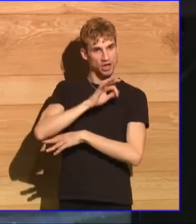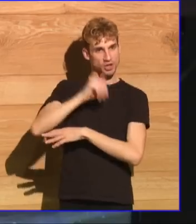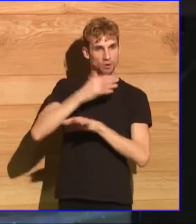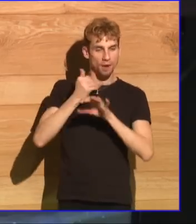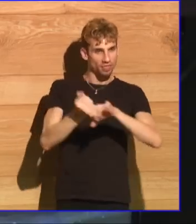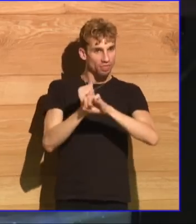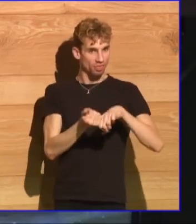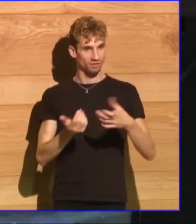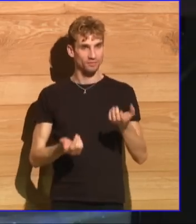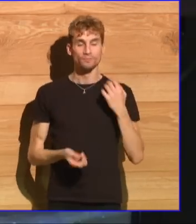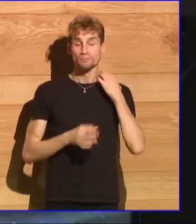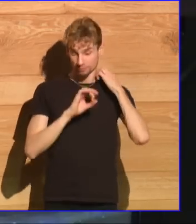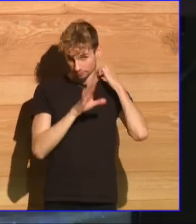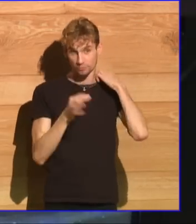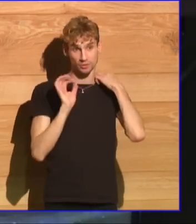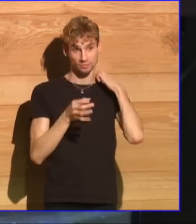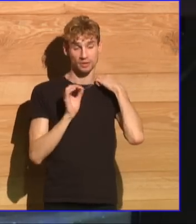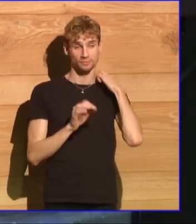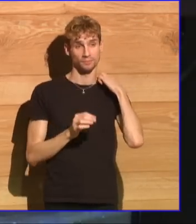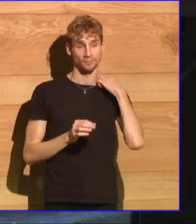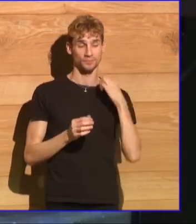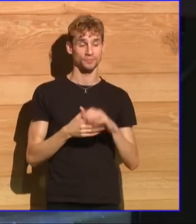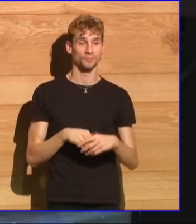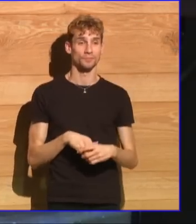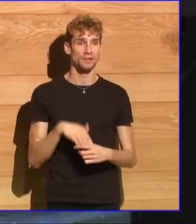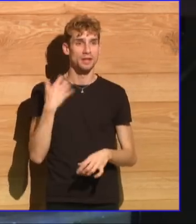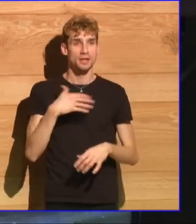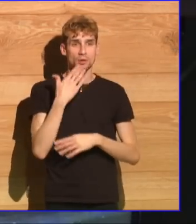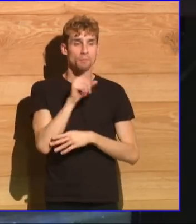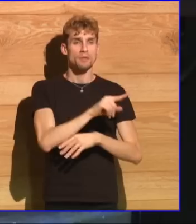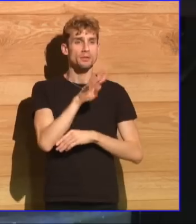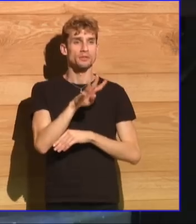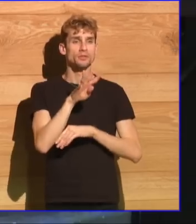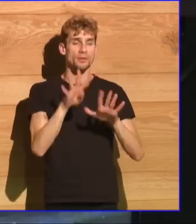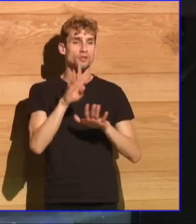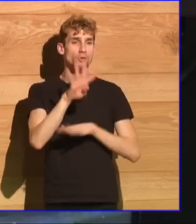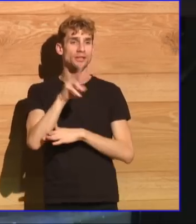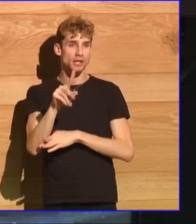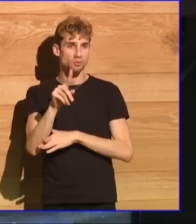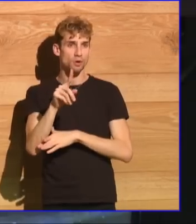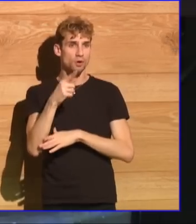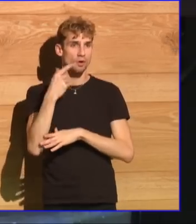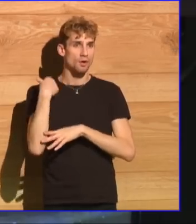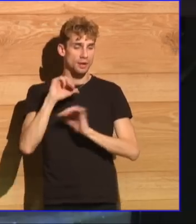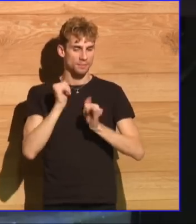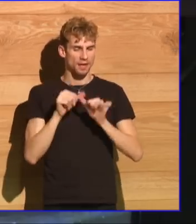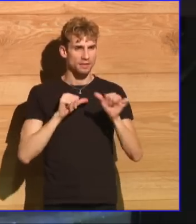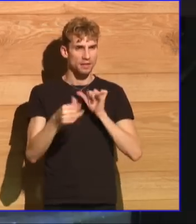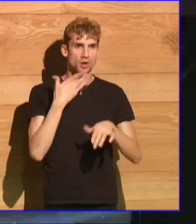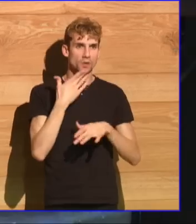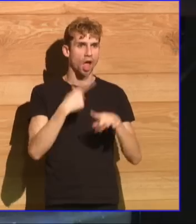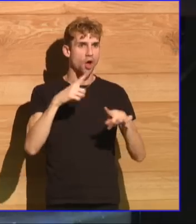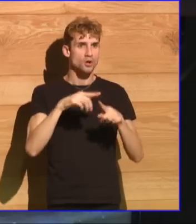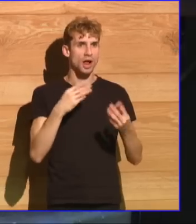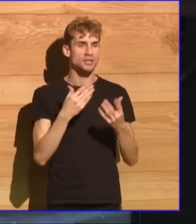efectivamente problemas. Pues la película está lleno de eso. Ya cuando se ve en 1941, hace cosas con aviones que muchas veces son con maquetas que no te las